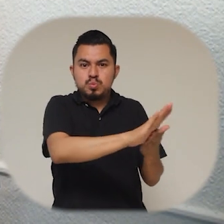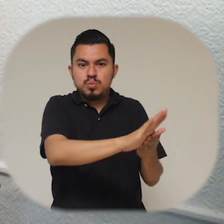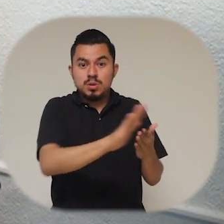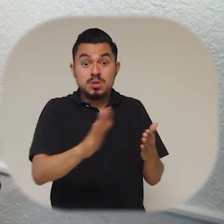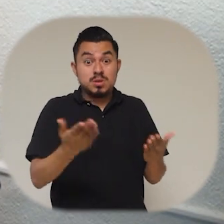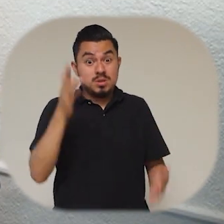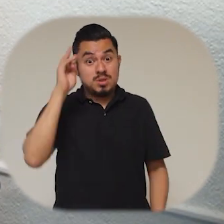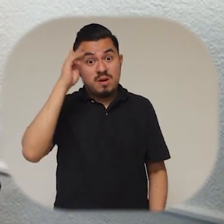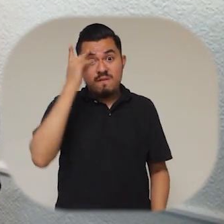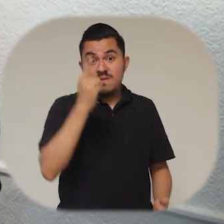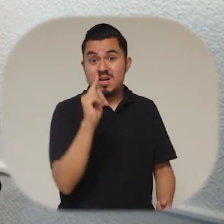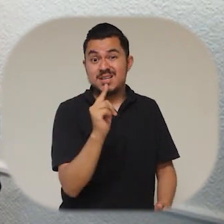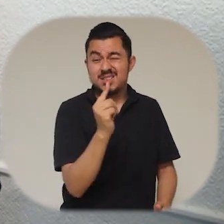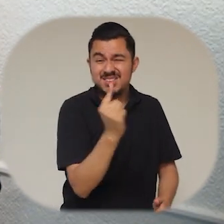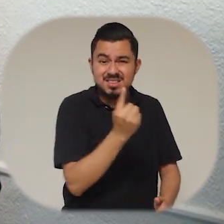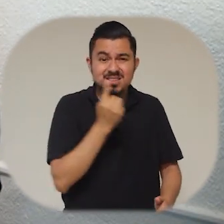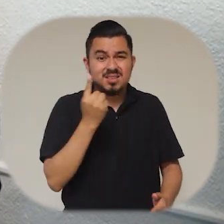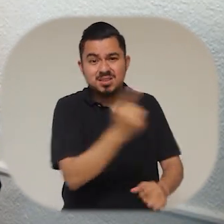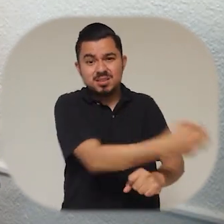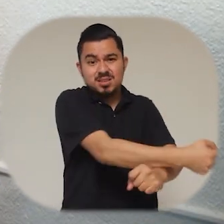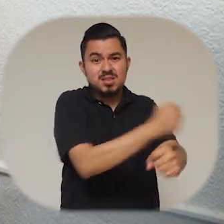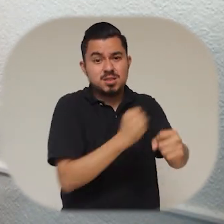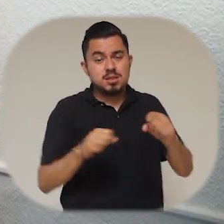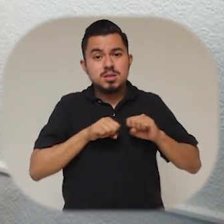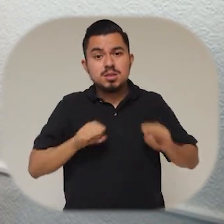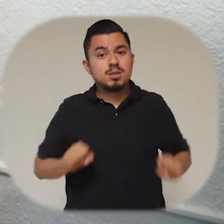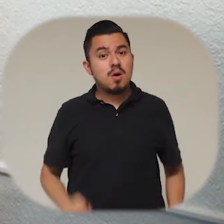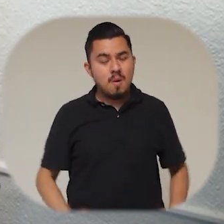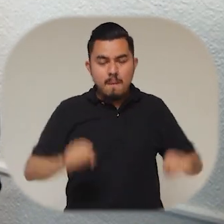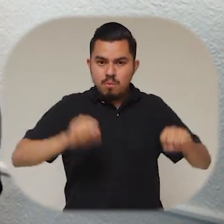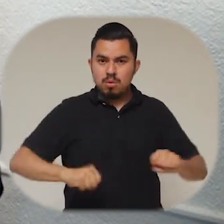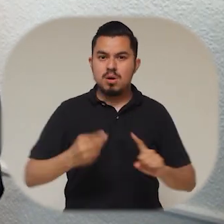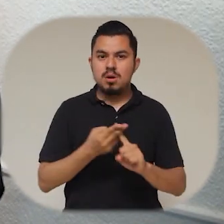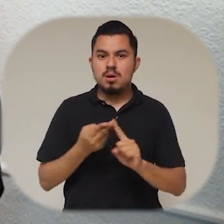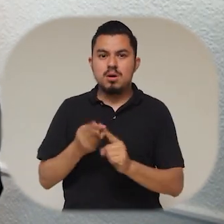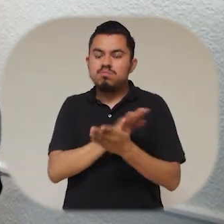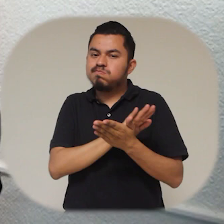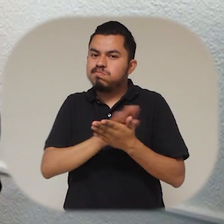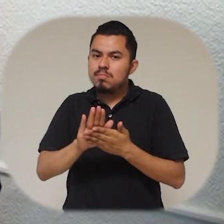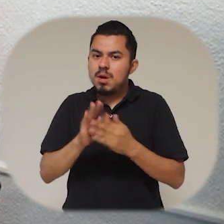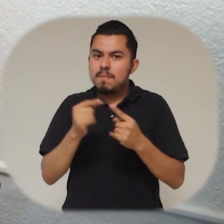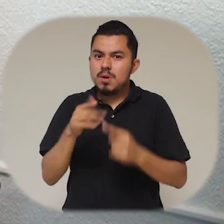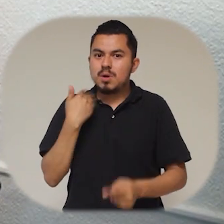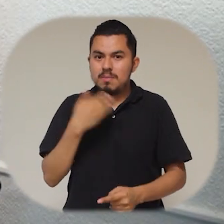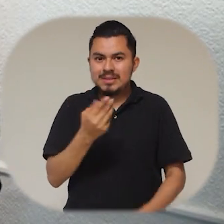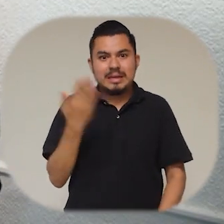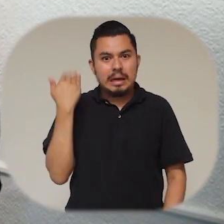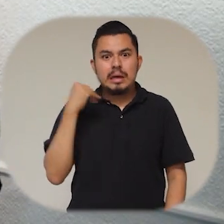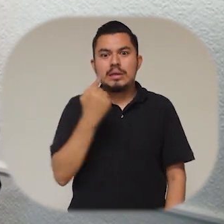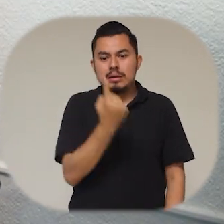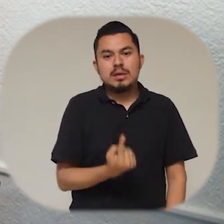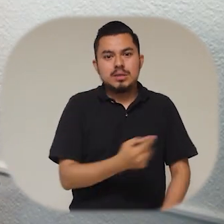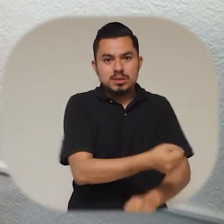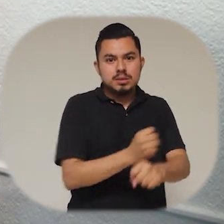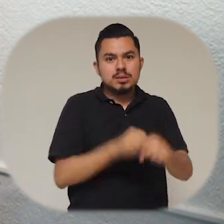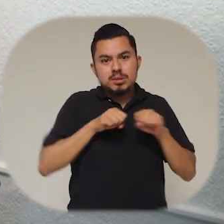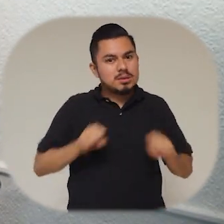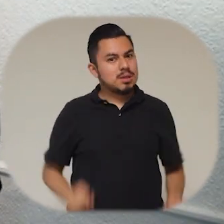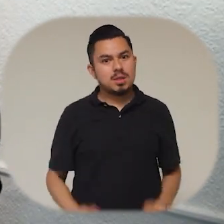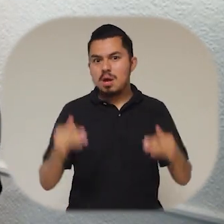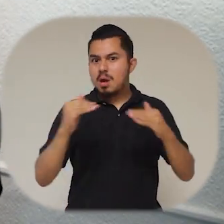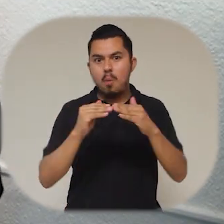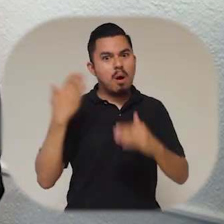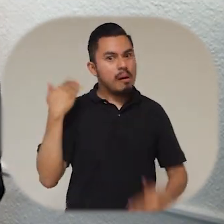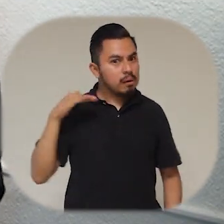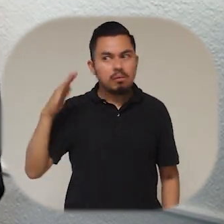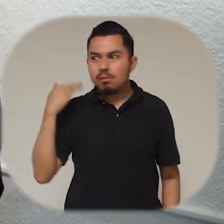puede resolver el problema del pecado del ser humano. Sin embargo, el sacerdote era hombre también, era persona. Por eso